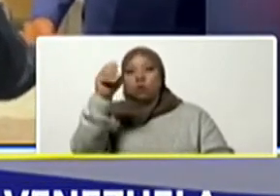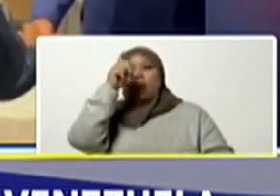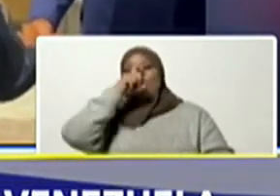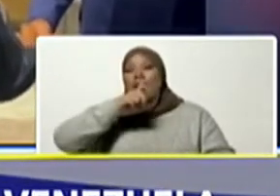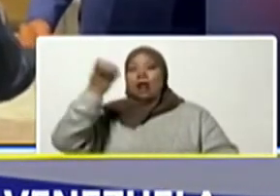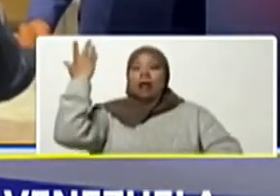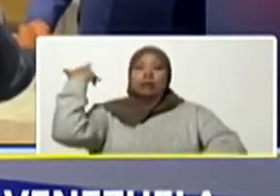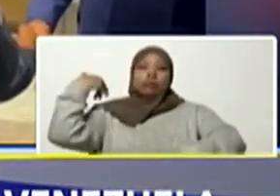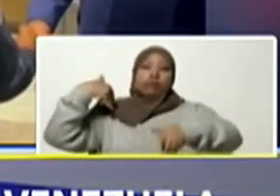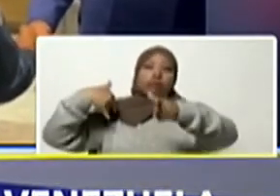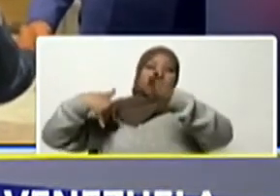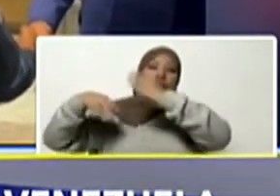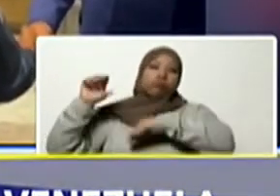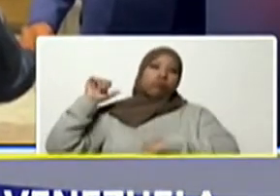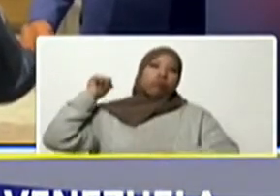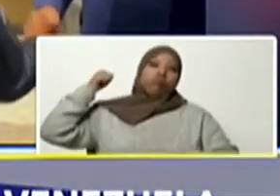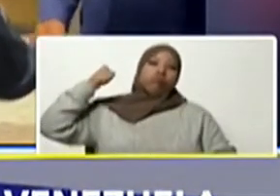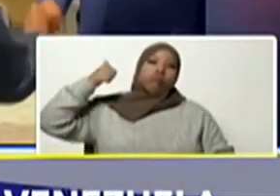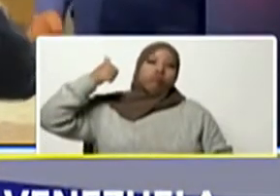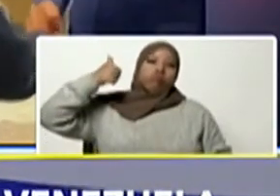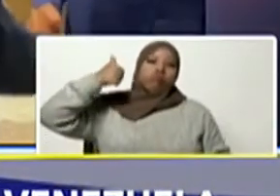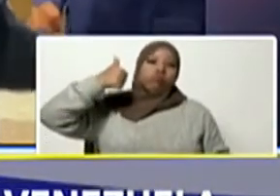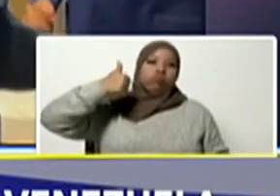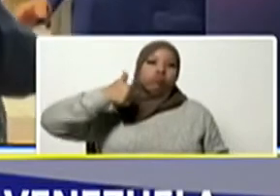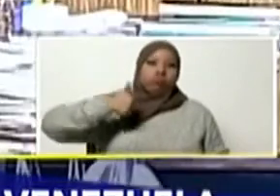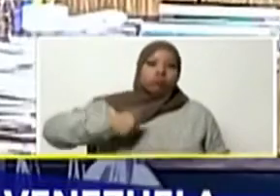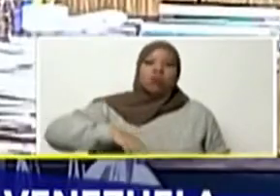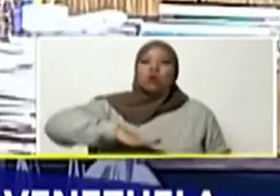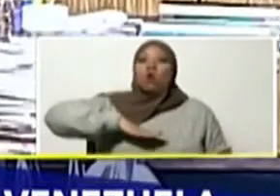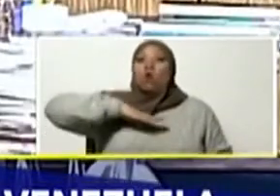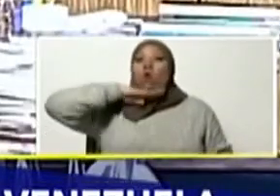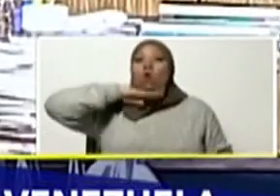Allí caminamos entre la gente.